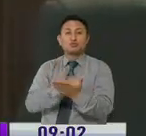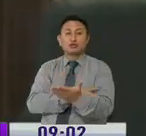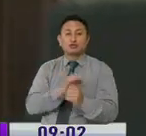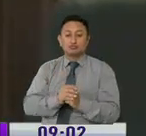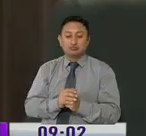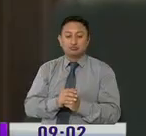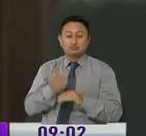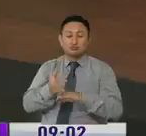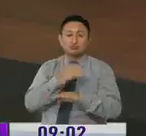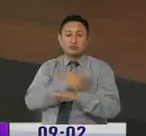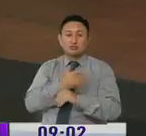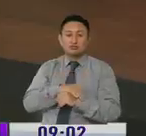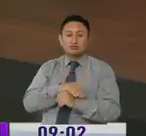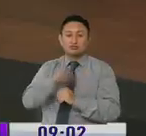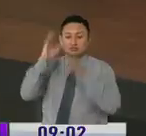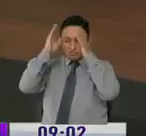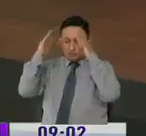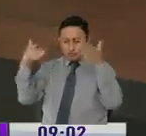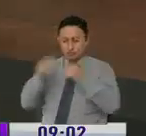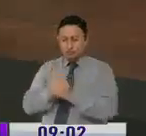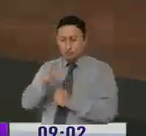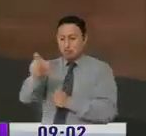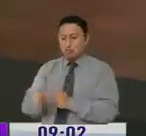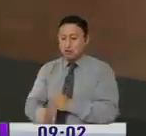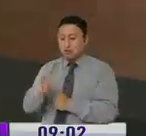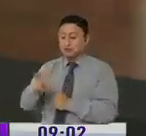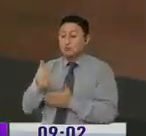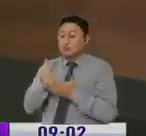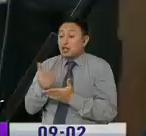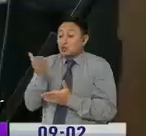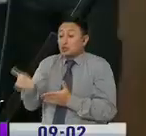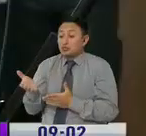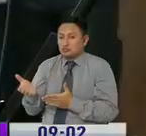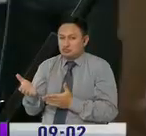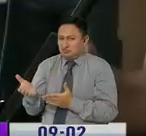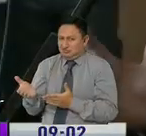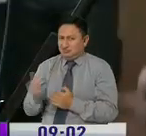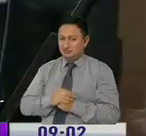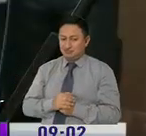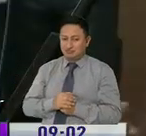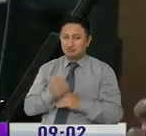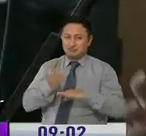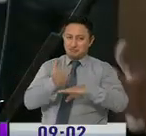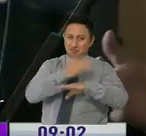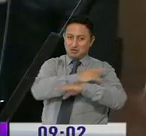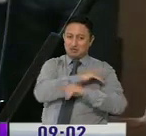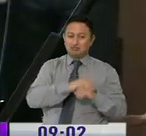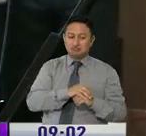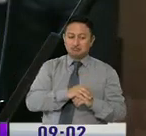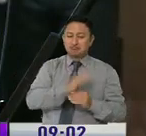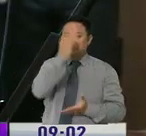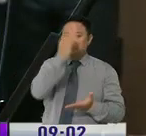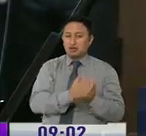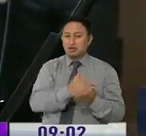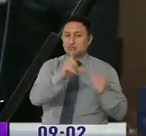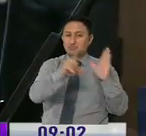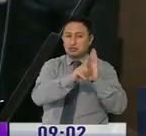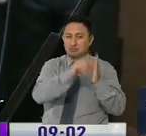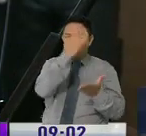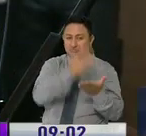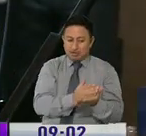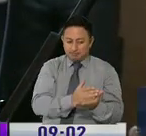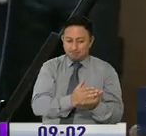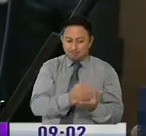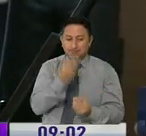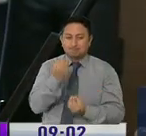estuvo promovida por el favorecimiento a ningún exfuncionario del Estado. Cuando se realiza la objeción total,